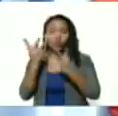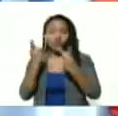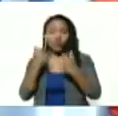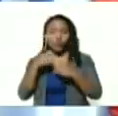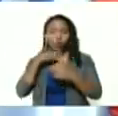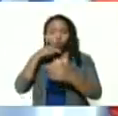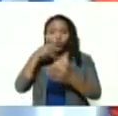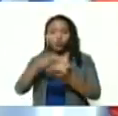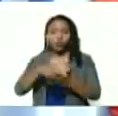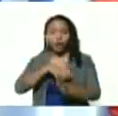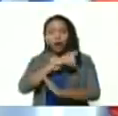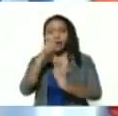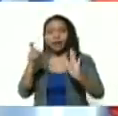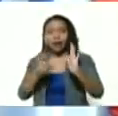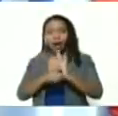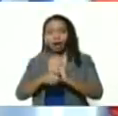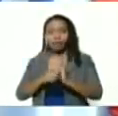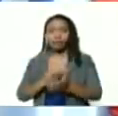mencioné.